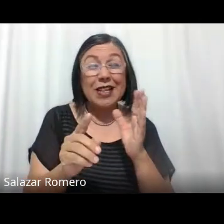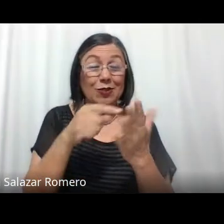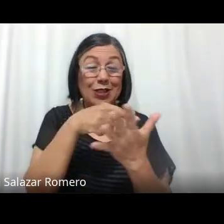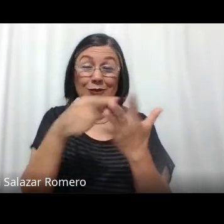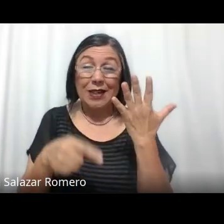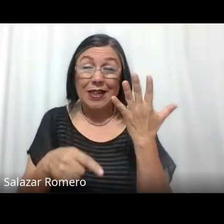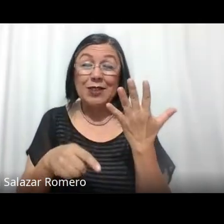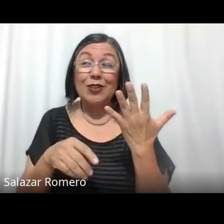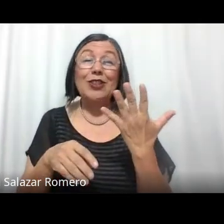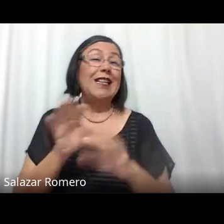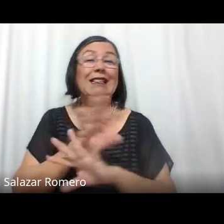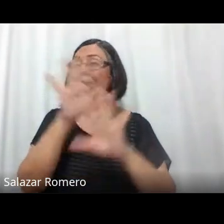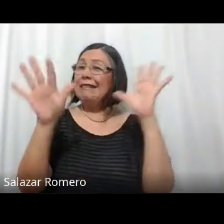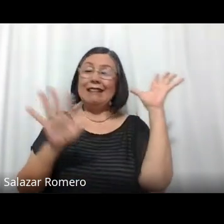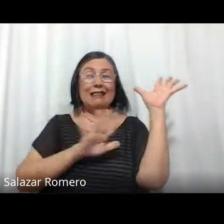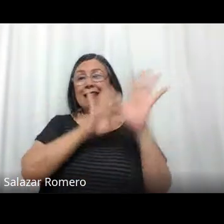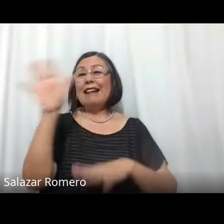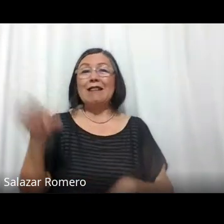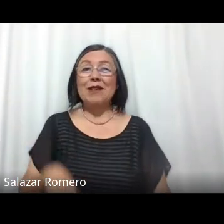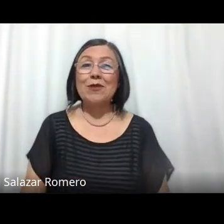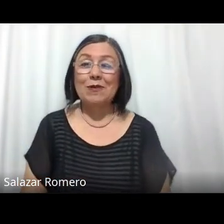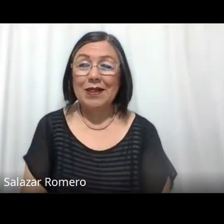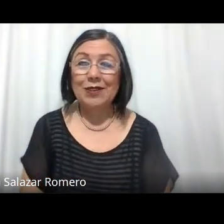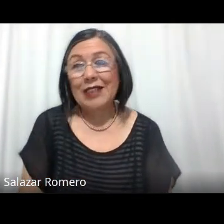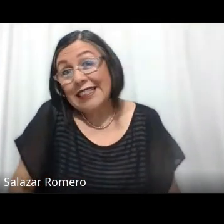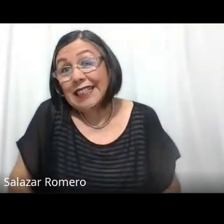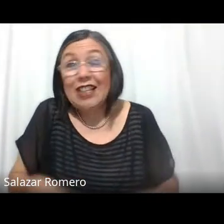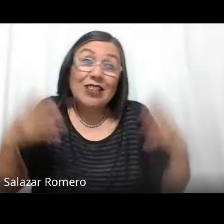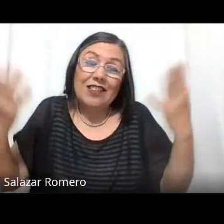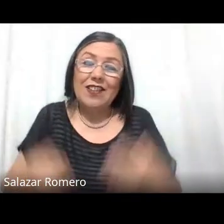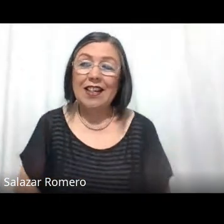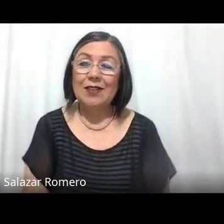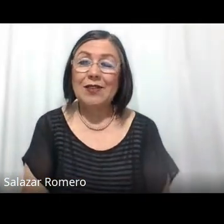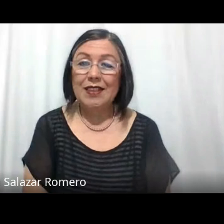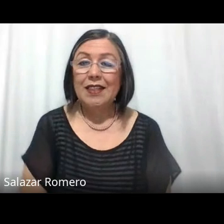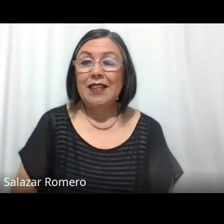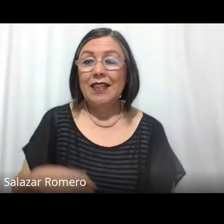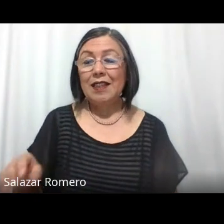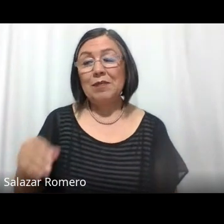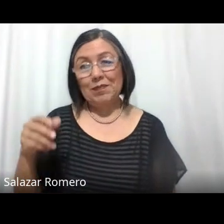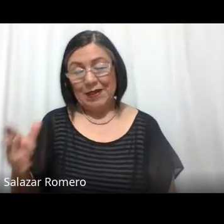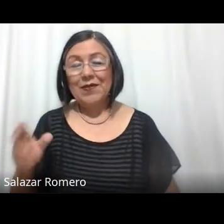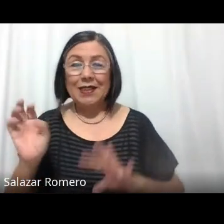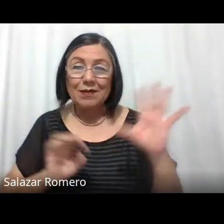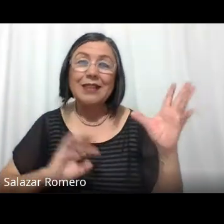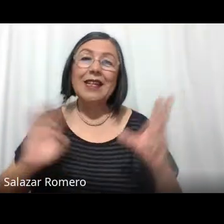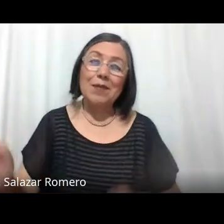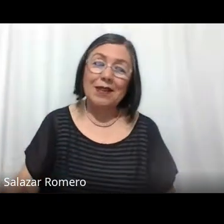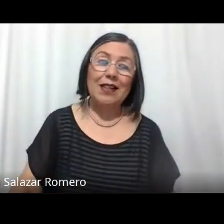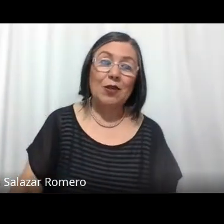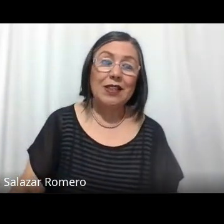un rasgo de estos parámetros, la seña cambia por completo, el sentido, el significado, ¿sí? Y